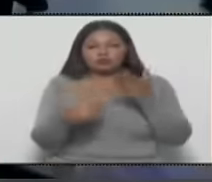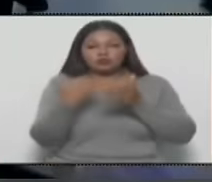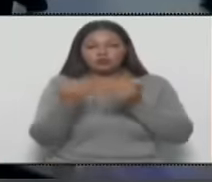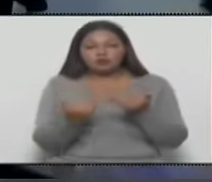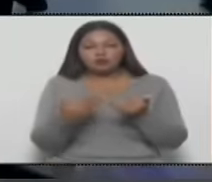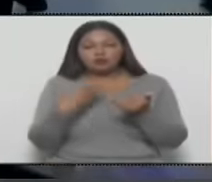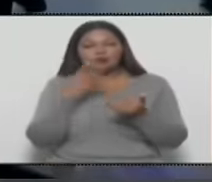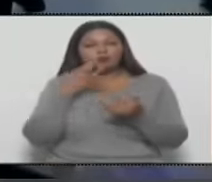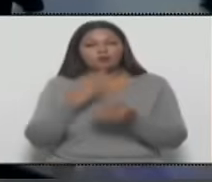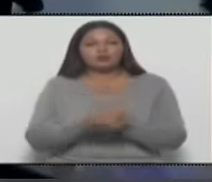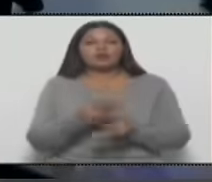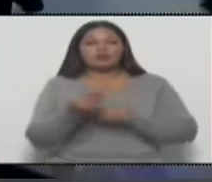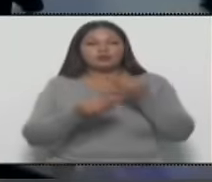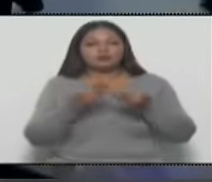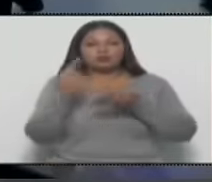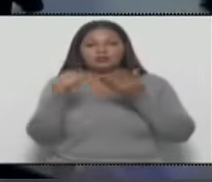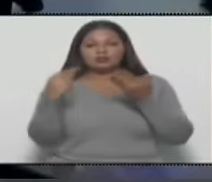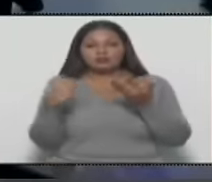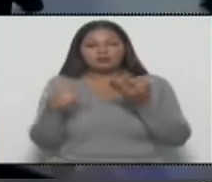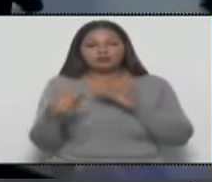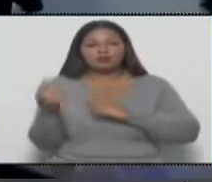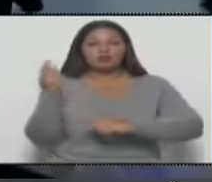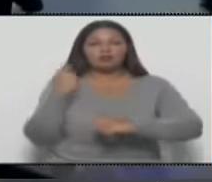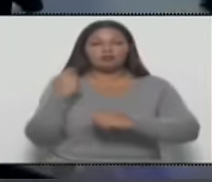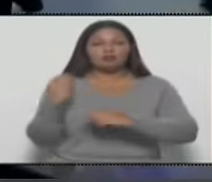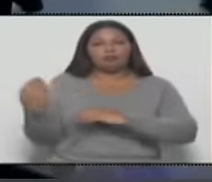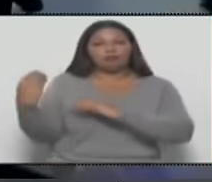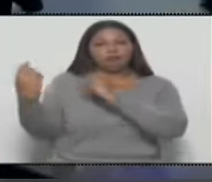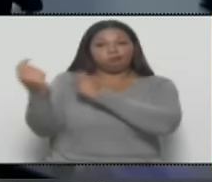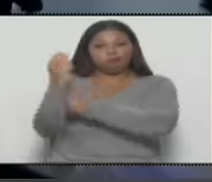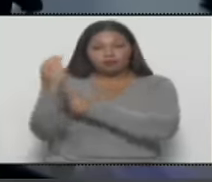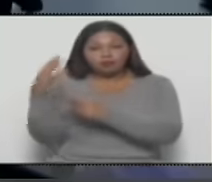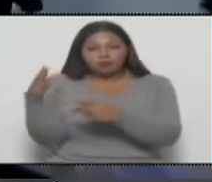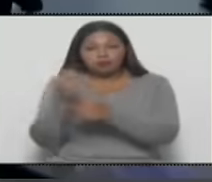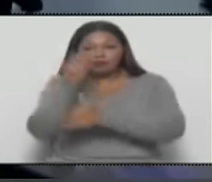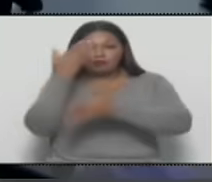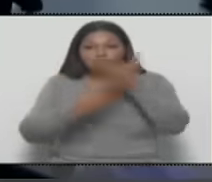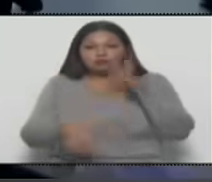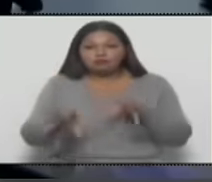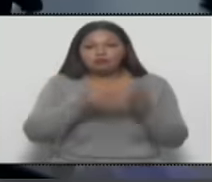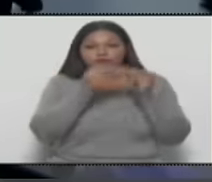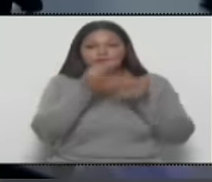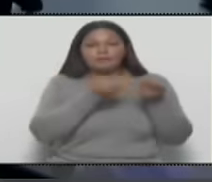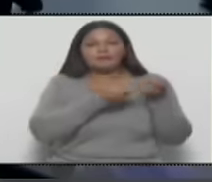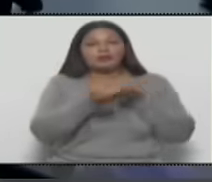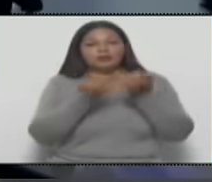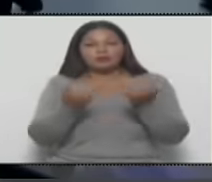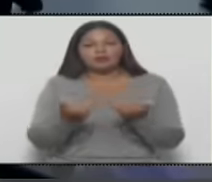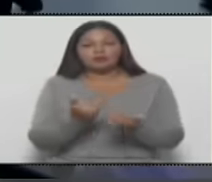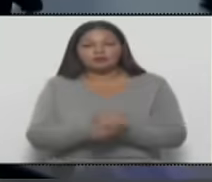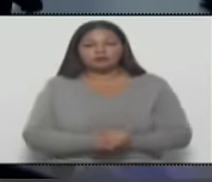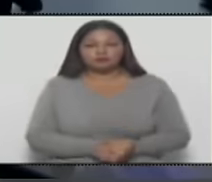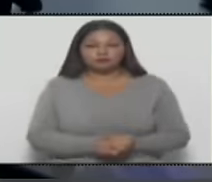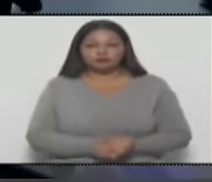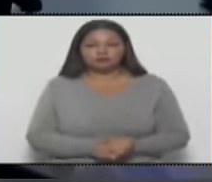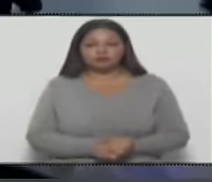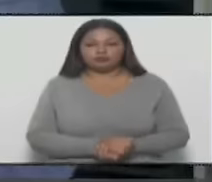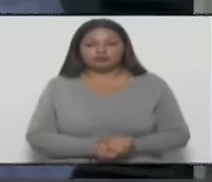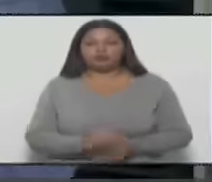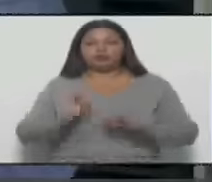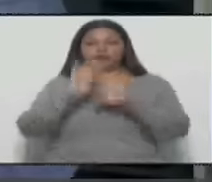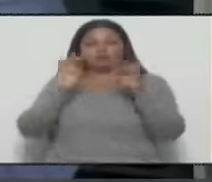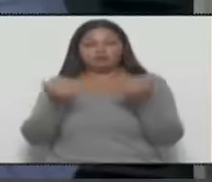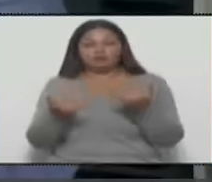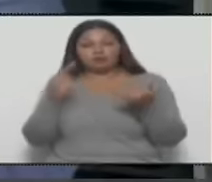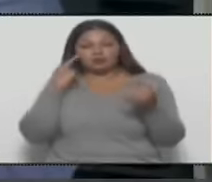decir, cuando hacen ese tipo de ataques, pueden tomar la data que maneja si el portal web está